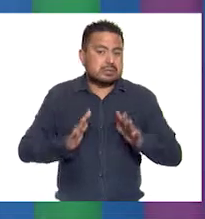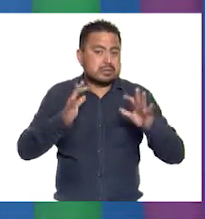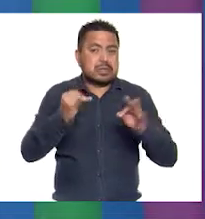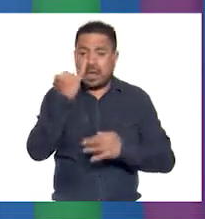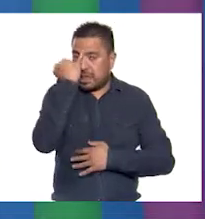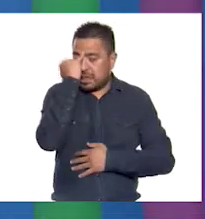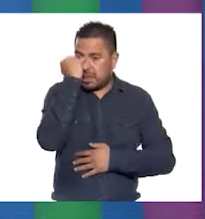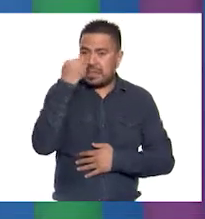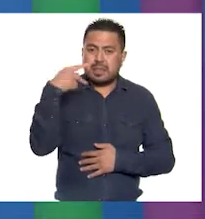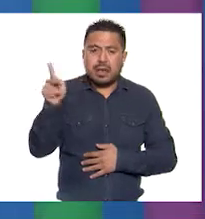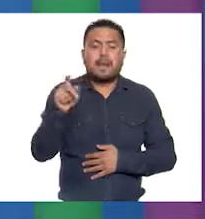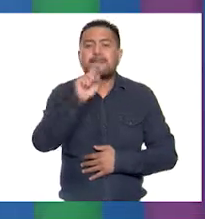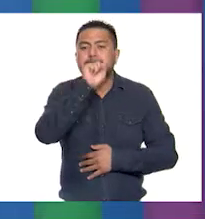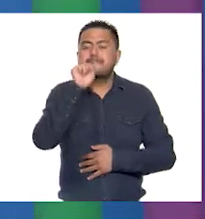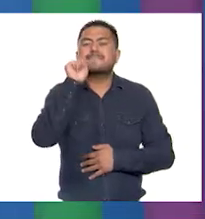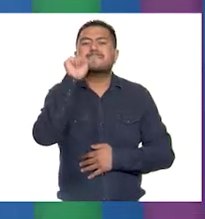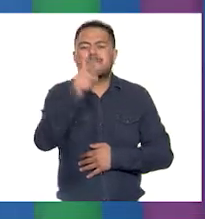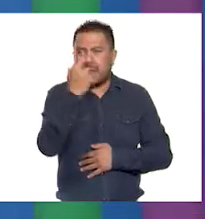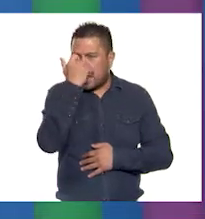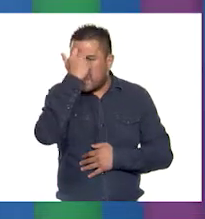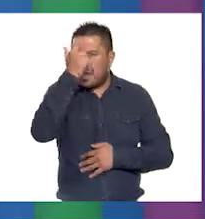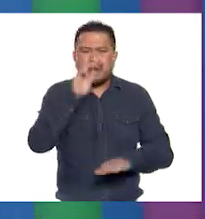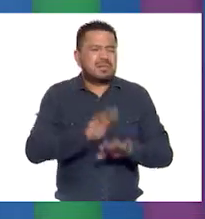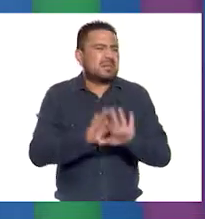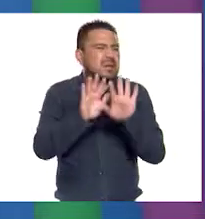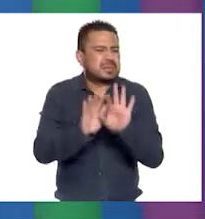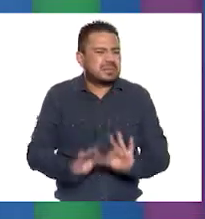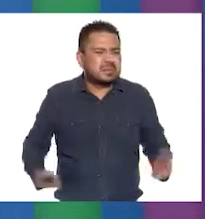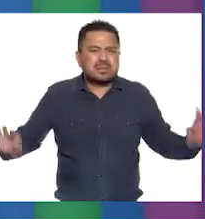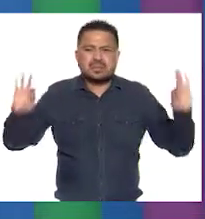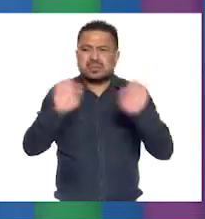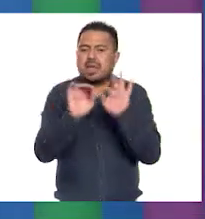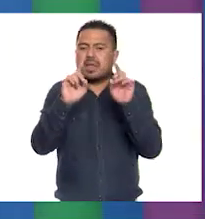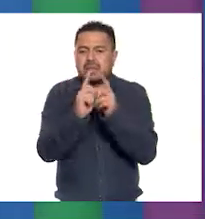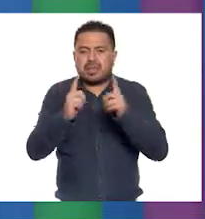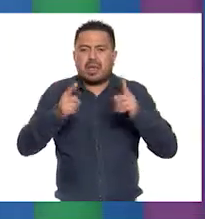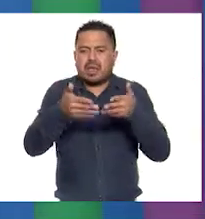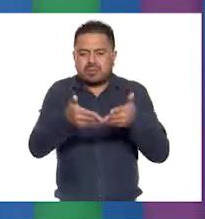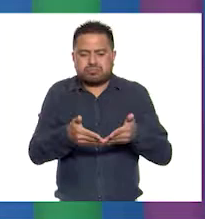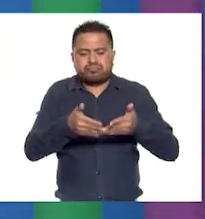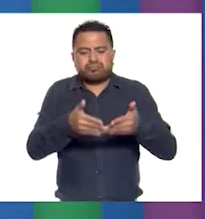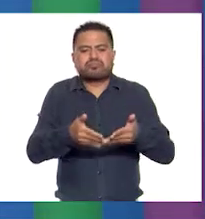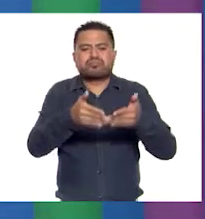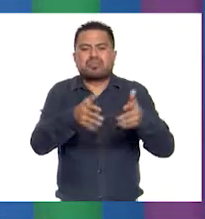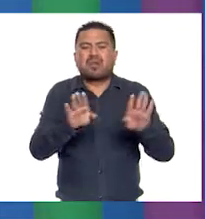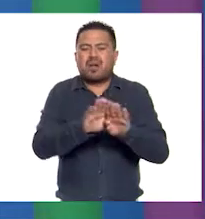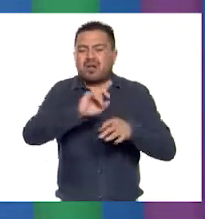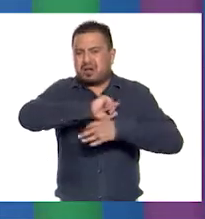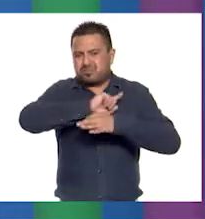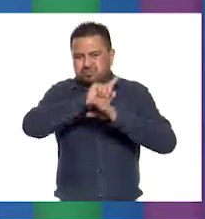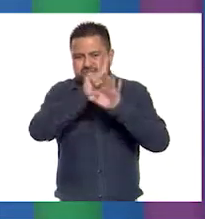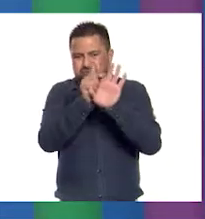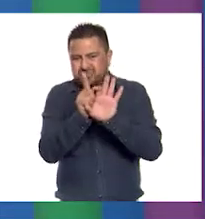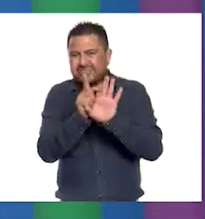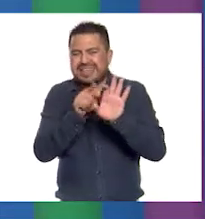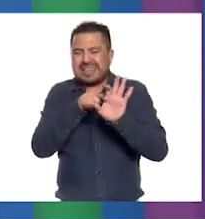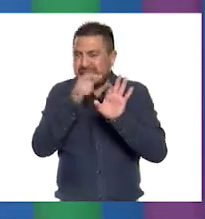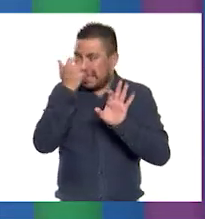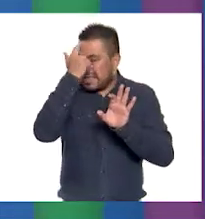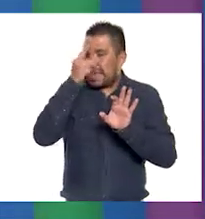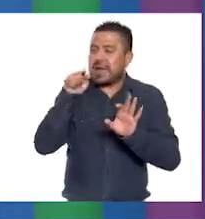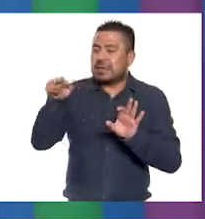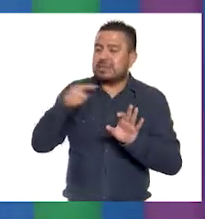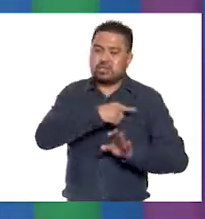de India, pero también inventos tan importantes para el desarrollo de la navegación como fue la brújula, inventada por